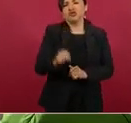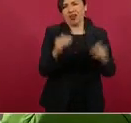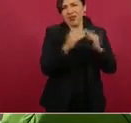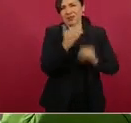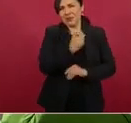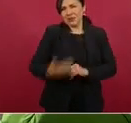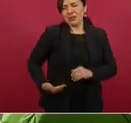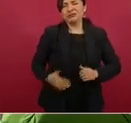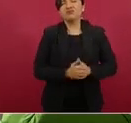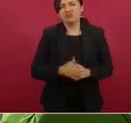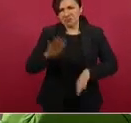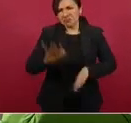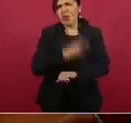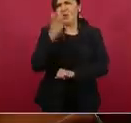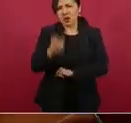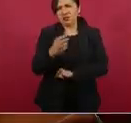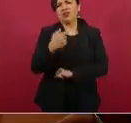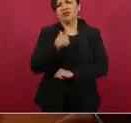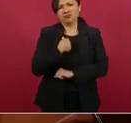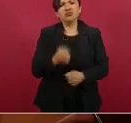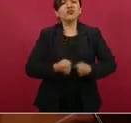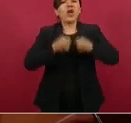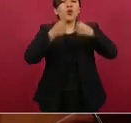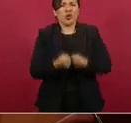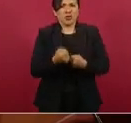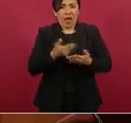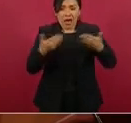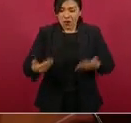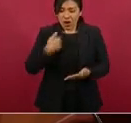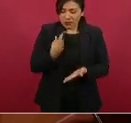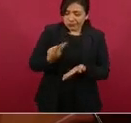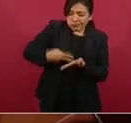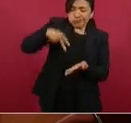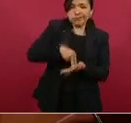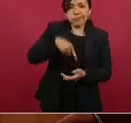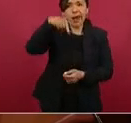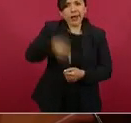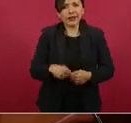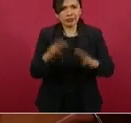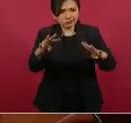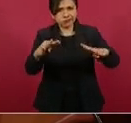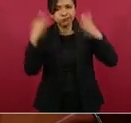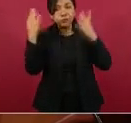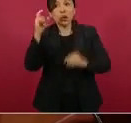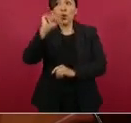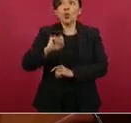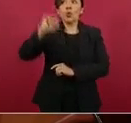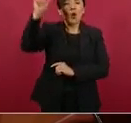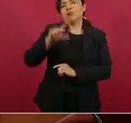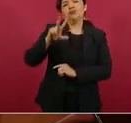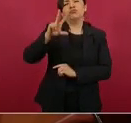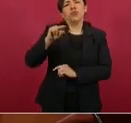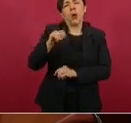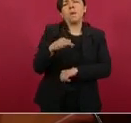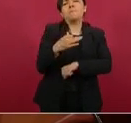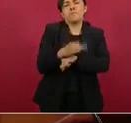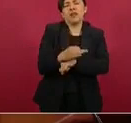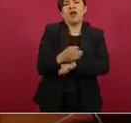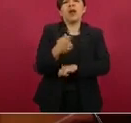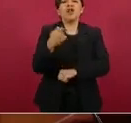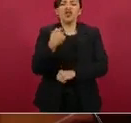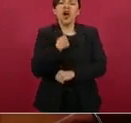con seguridad y firmeza, desde esta tribuna, aunque no sea la máxima tribuna,